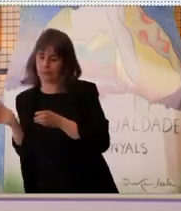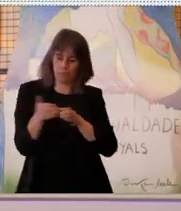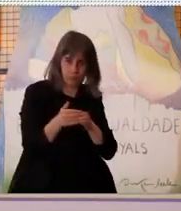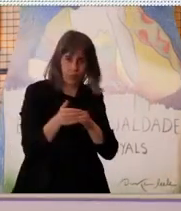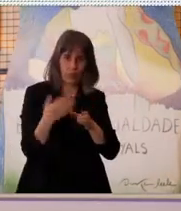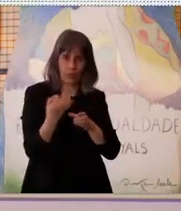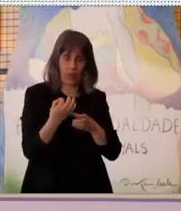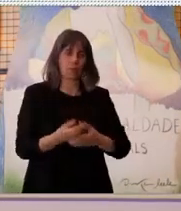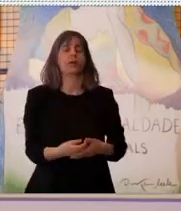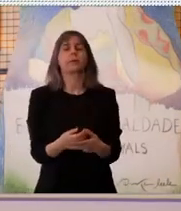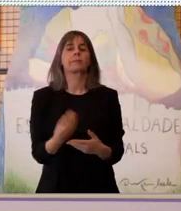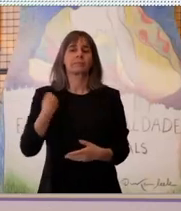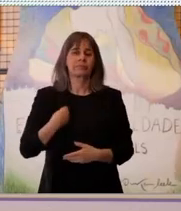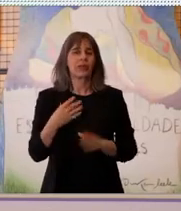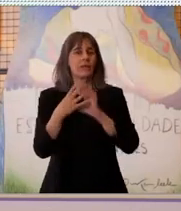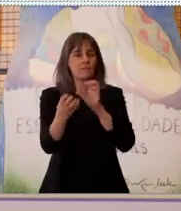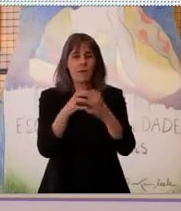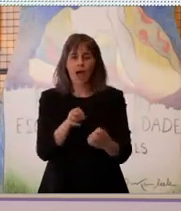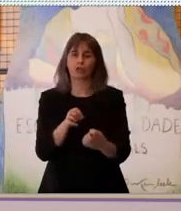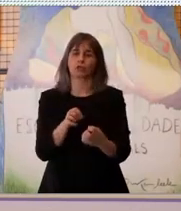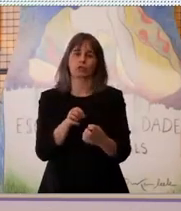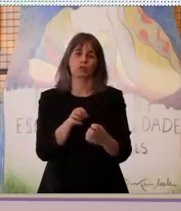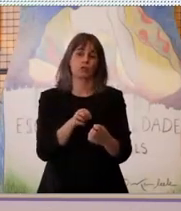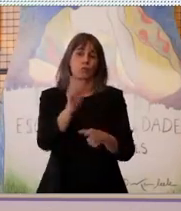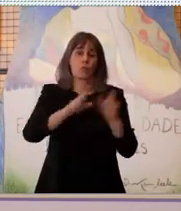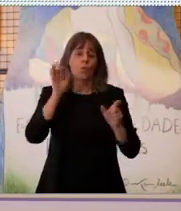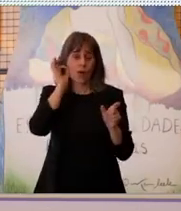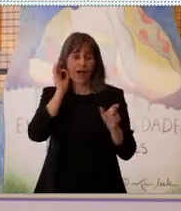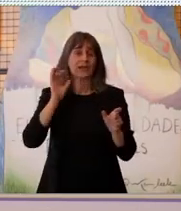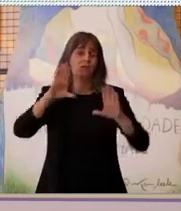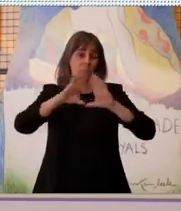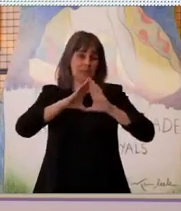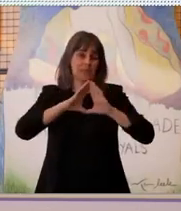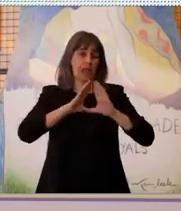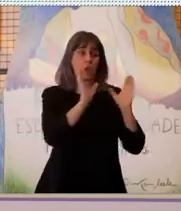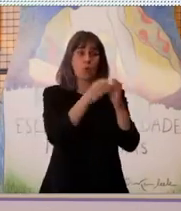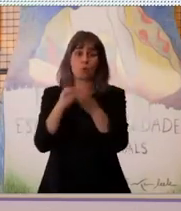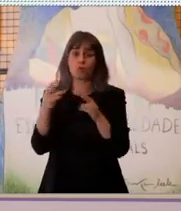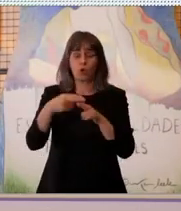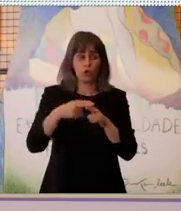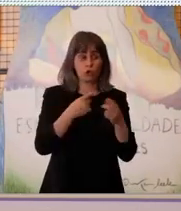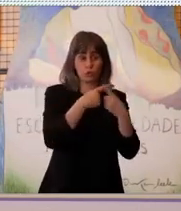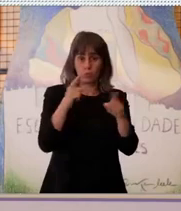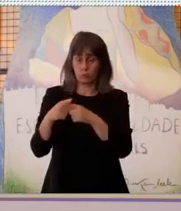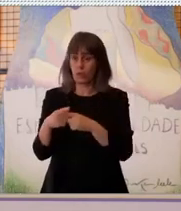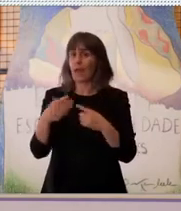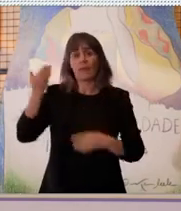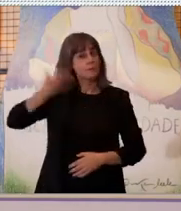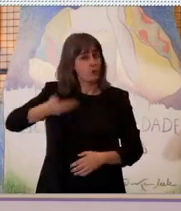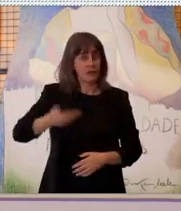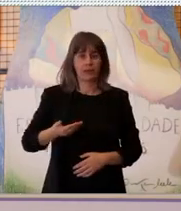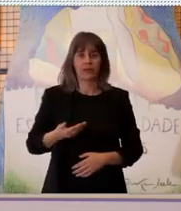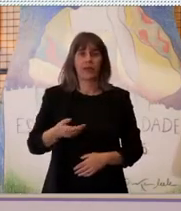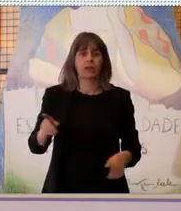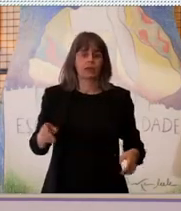las feministas de los distintos partidos Son imprescindibles y se puede confeccionar agendas de mínimos entre los partidos eso no quiere decir ni que abandones tus principios ni